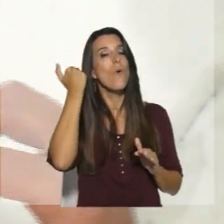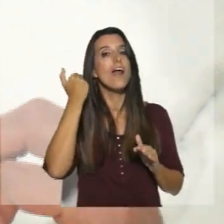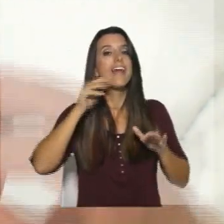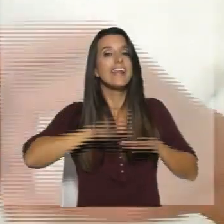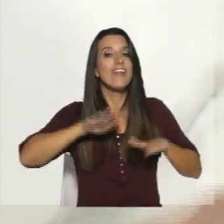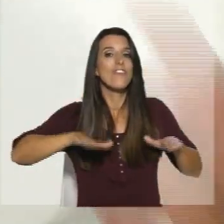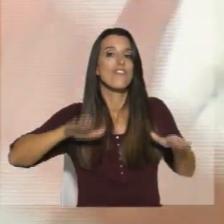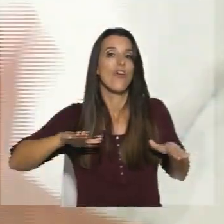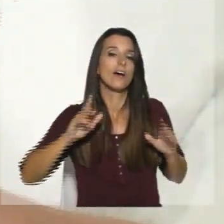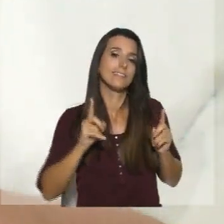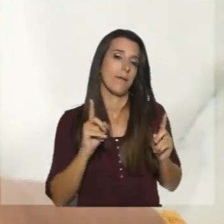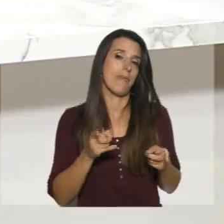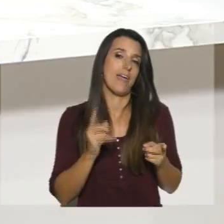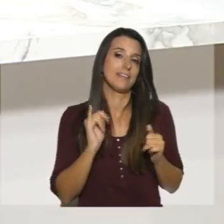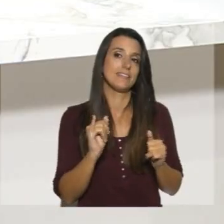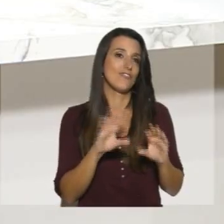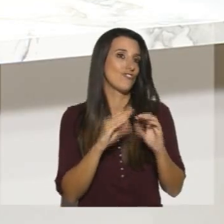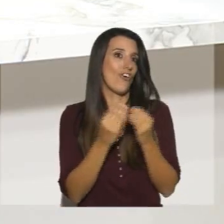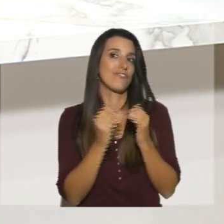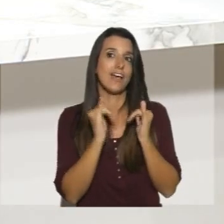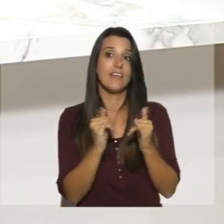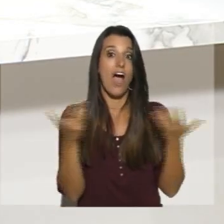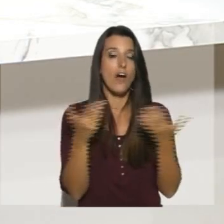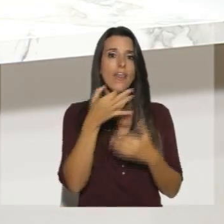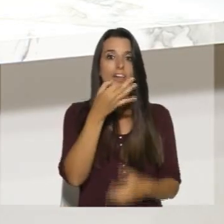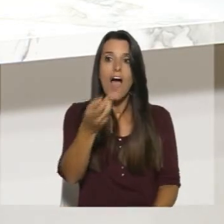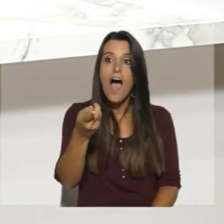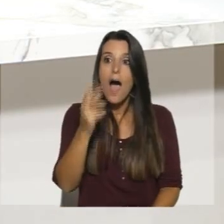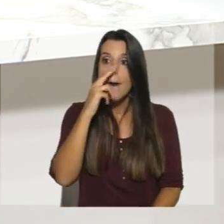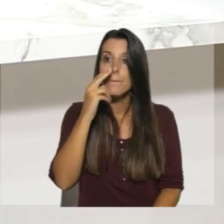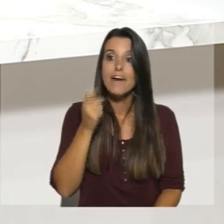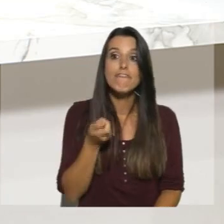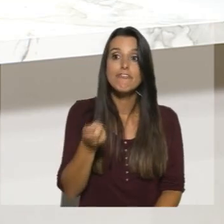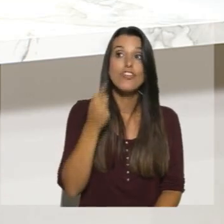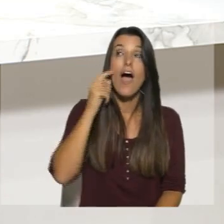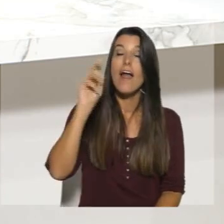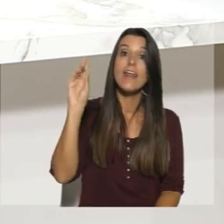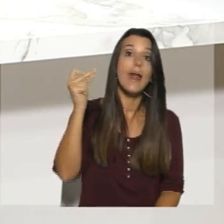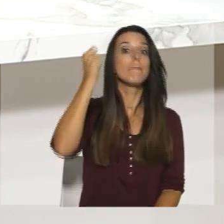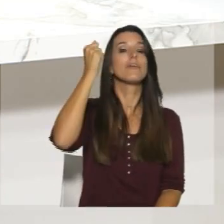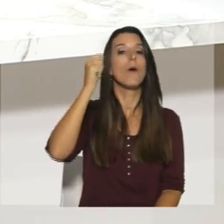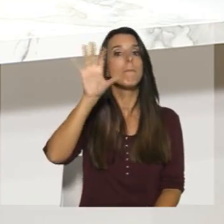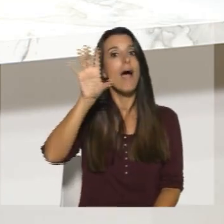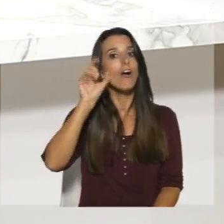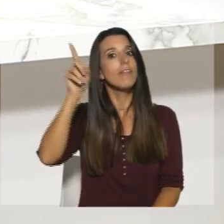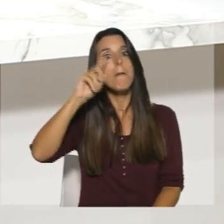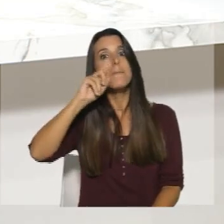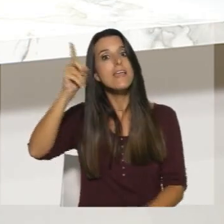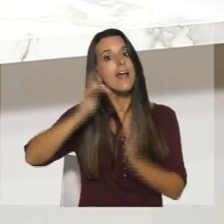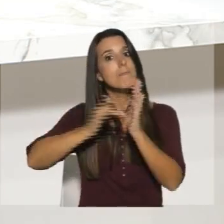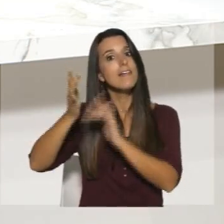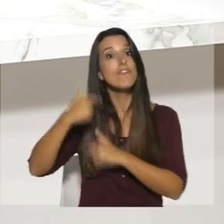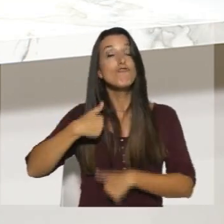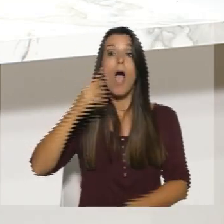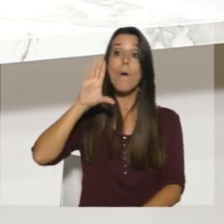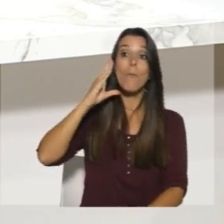infancia. Totalmente, no? Sí, y eso a determinados momentos, como me pasó a mí ahora cuando dijeron los de las torrejas, me acordé enseguida. Sí, y a mí. Semana Santa en Minas. Y a ¿no? mí la abuela Tita. Así